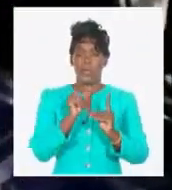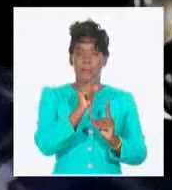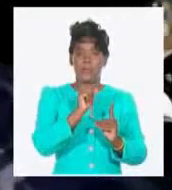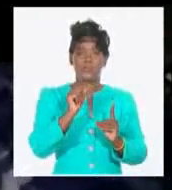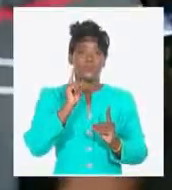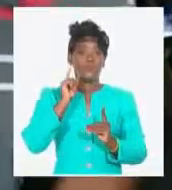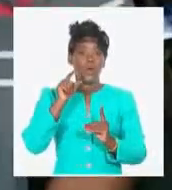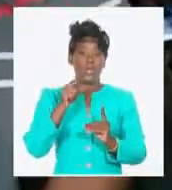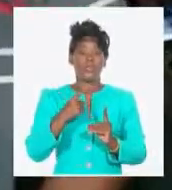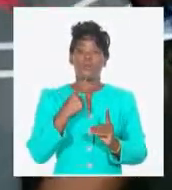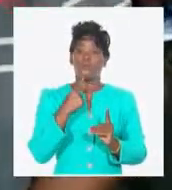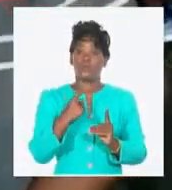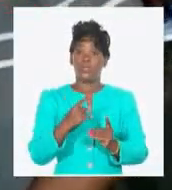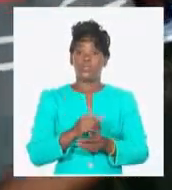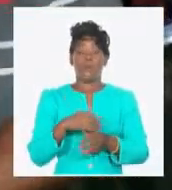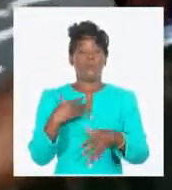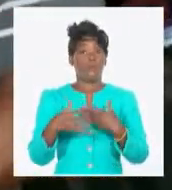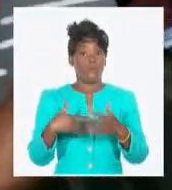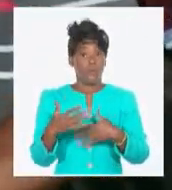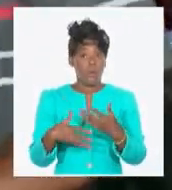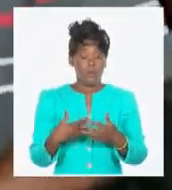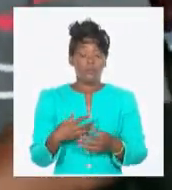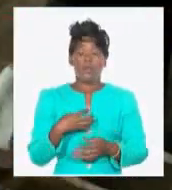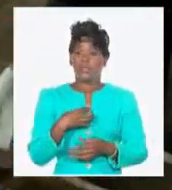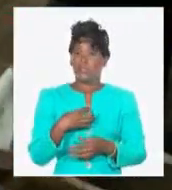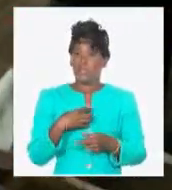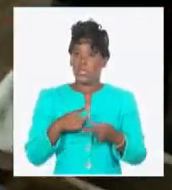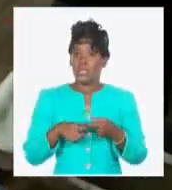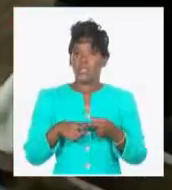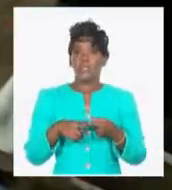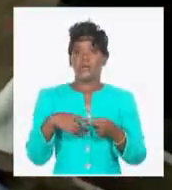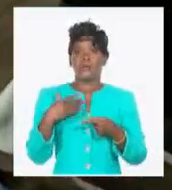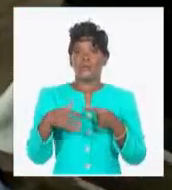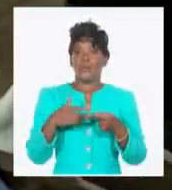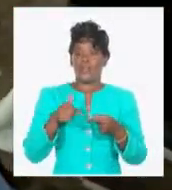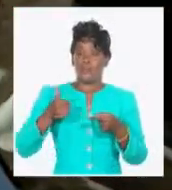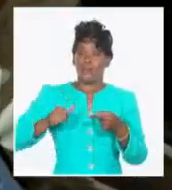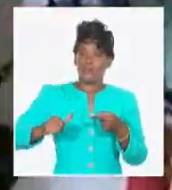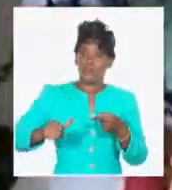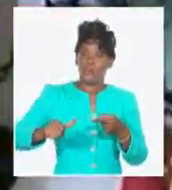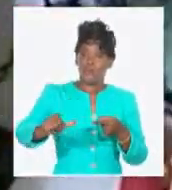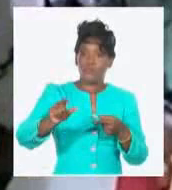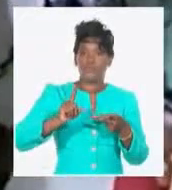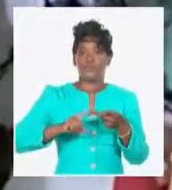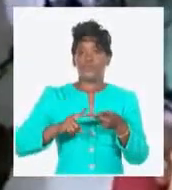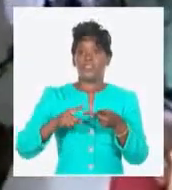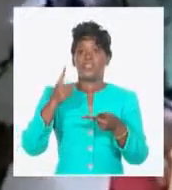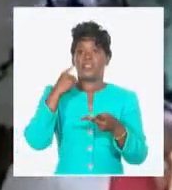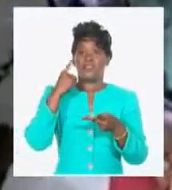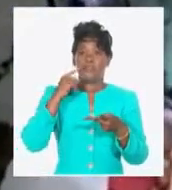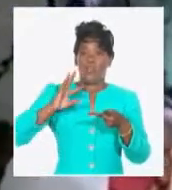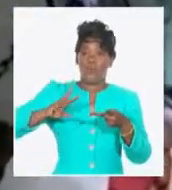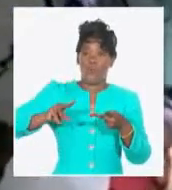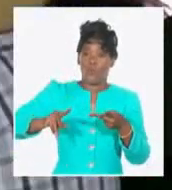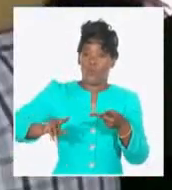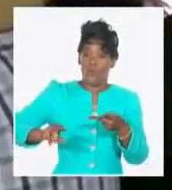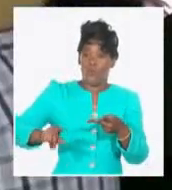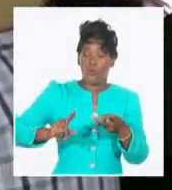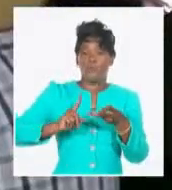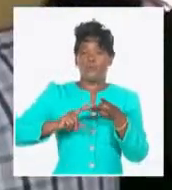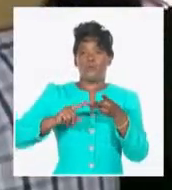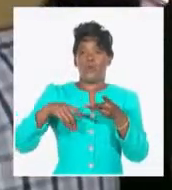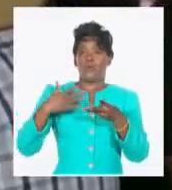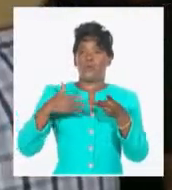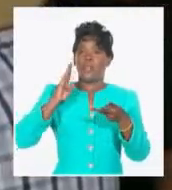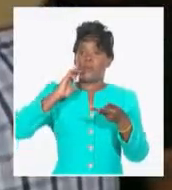Mayarí denunciaron problemáticas relacionadas con el riego, los fertilizantes, el robo de ganado mayor, el combustible, la burocracia